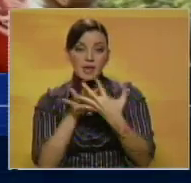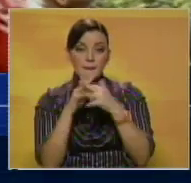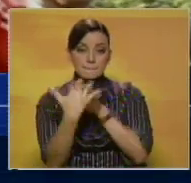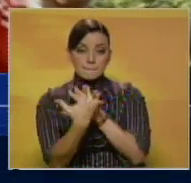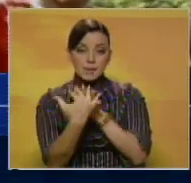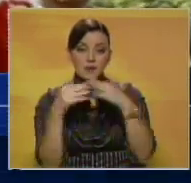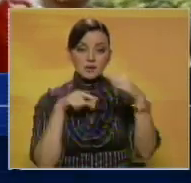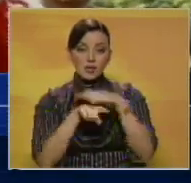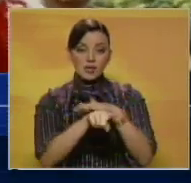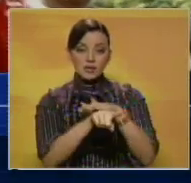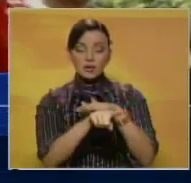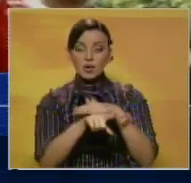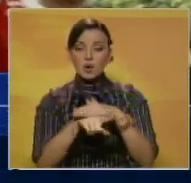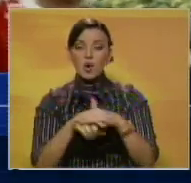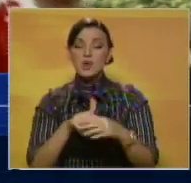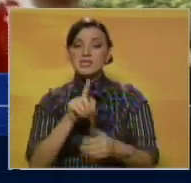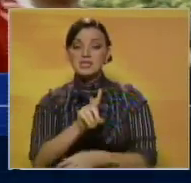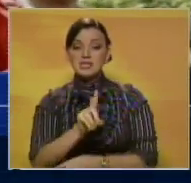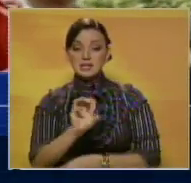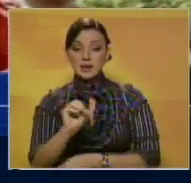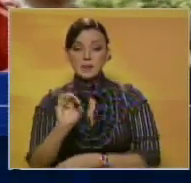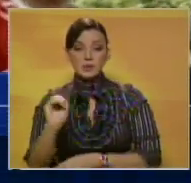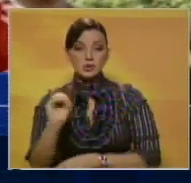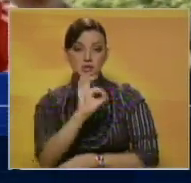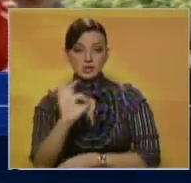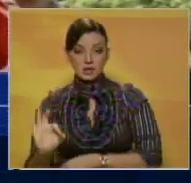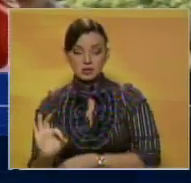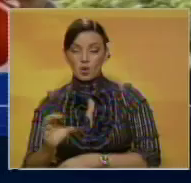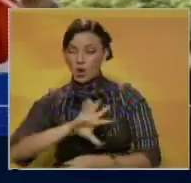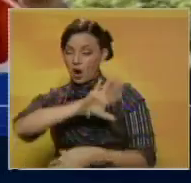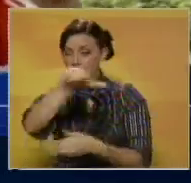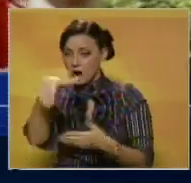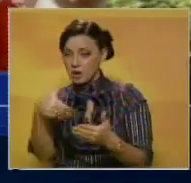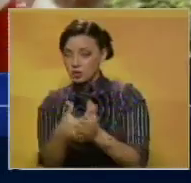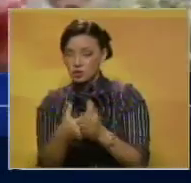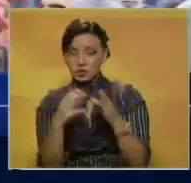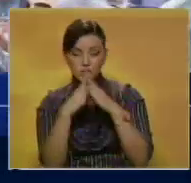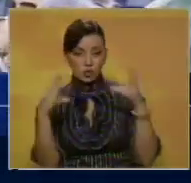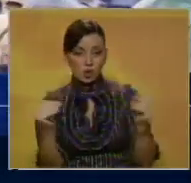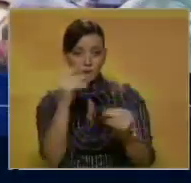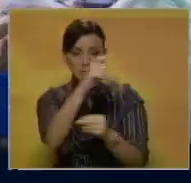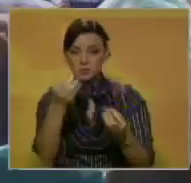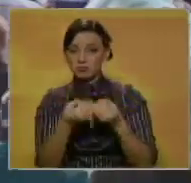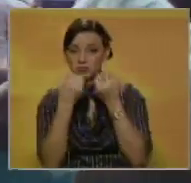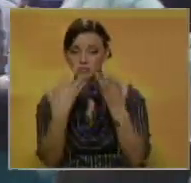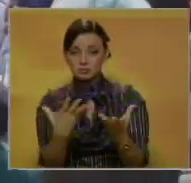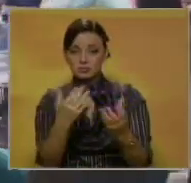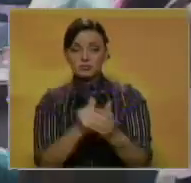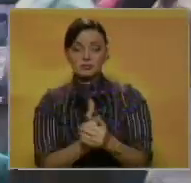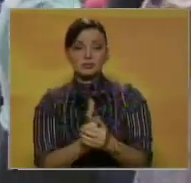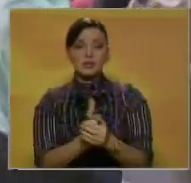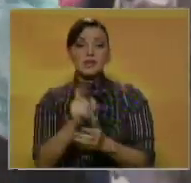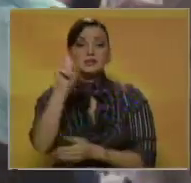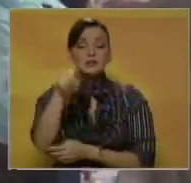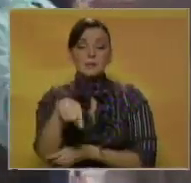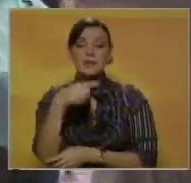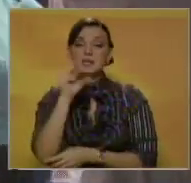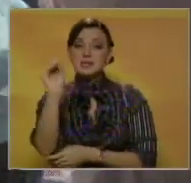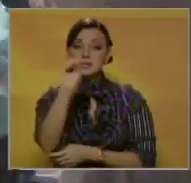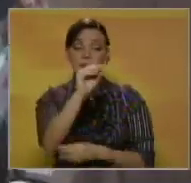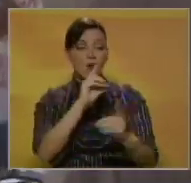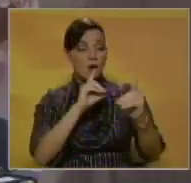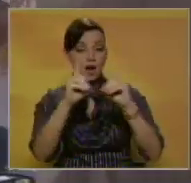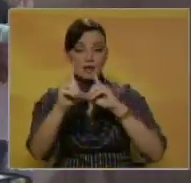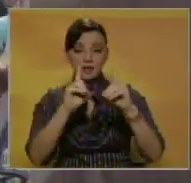Adentro al 100% de nuestro pueblo con la mayor calidad. Convocó a un debate para reimpulsar